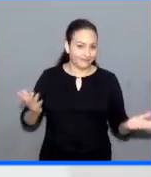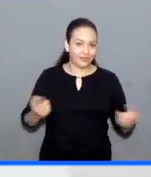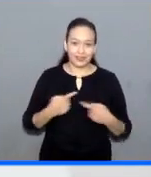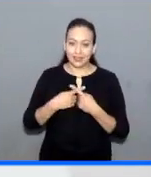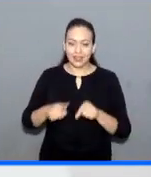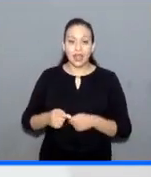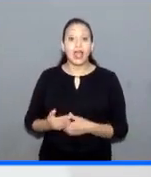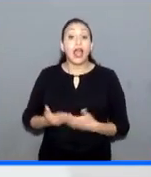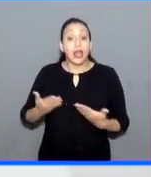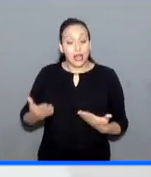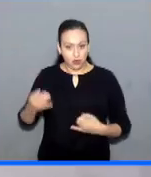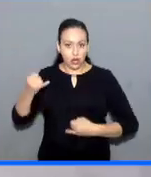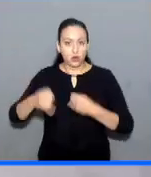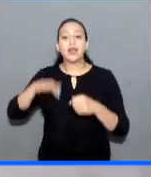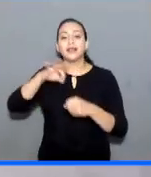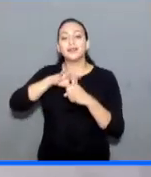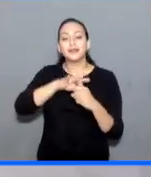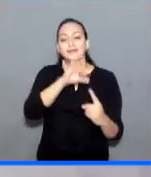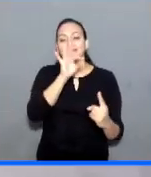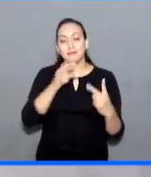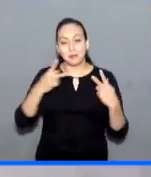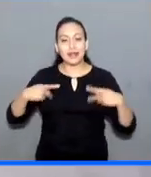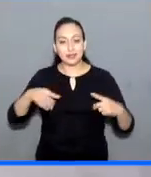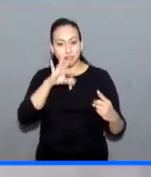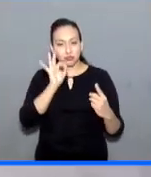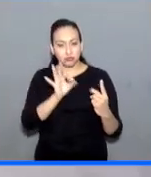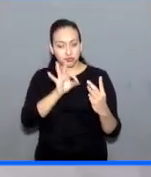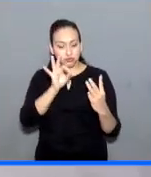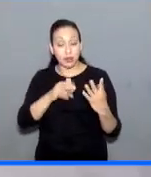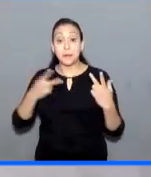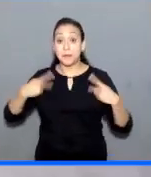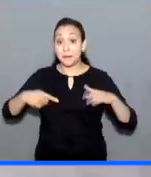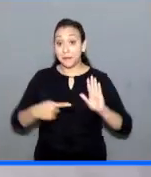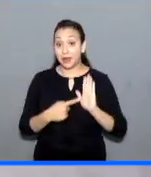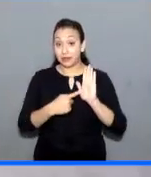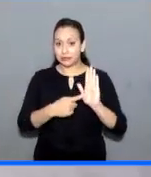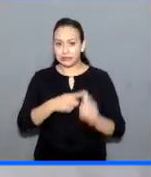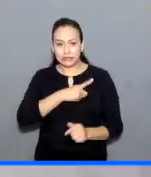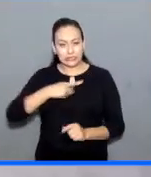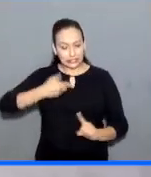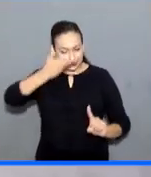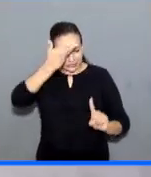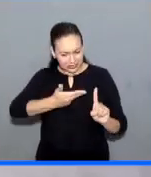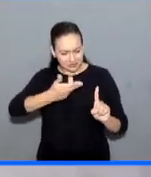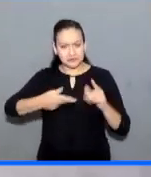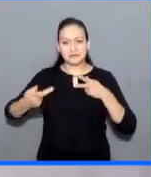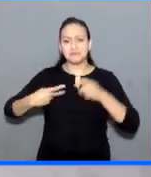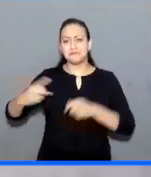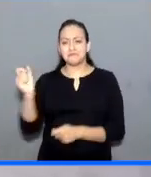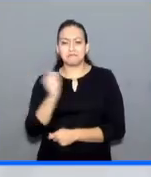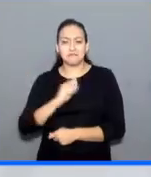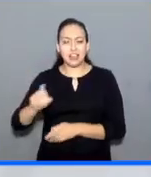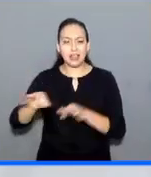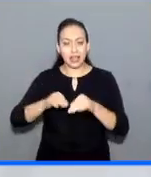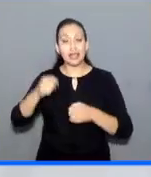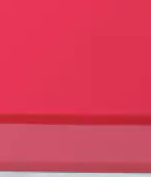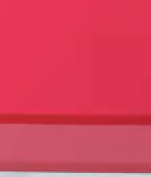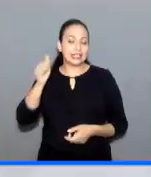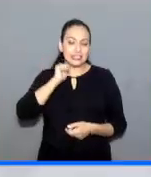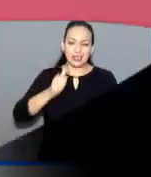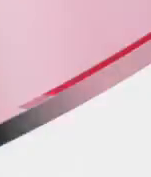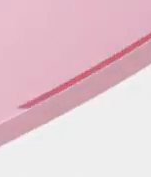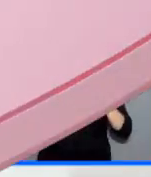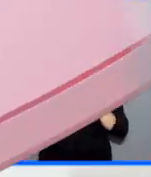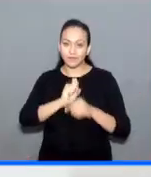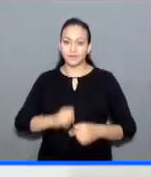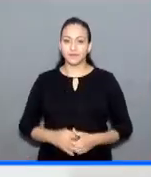juzgadoras electas por voto popular tienen que demostrar día con día su solidez y su entrega con el pueblo de México.